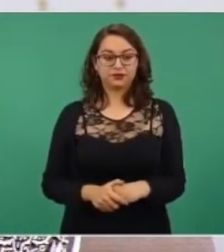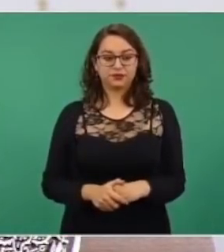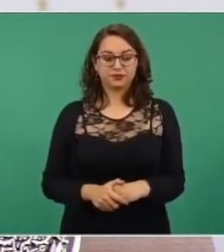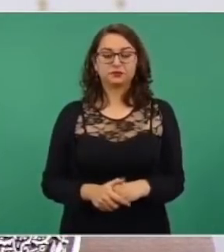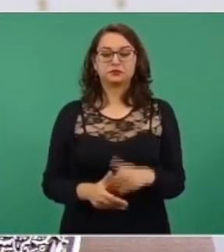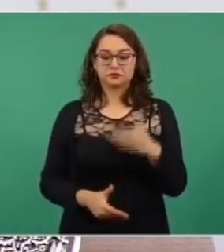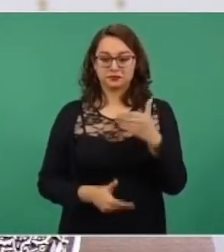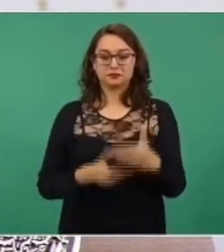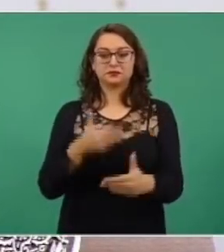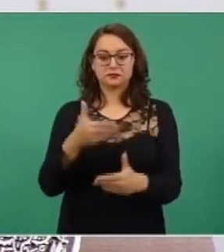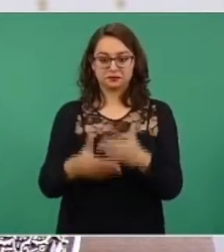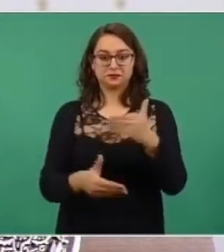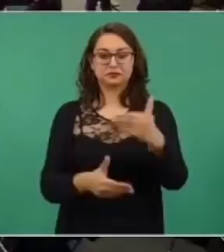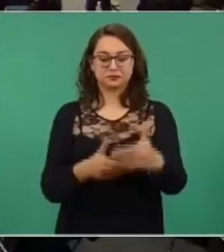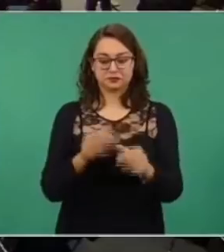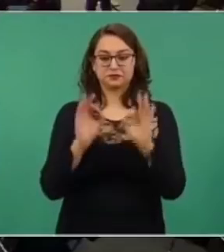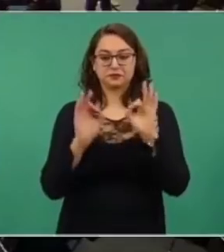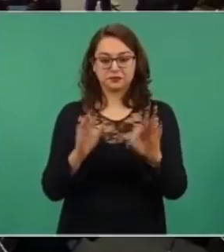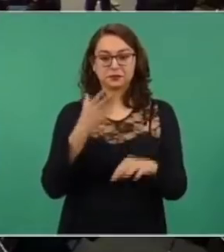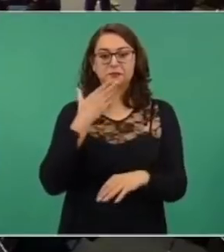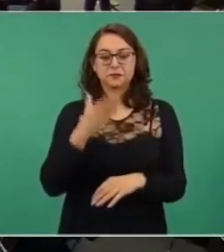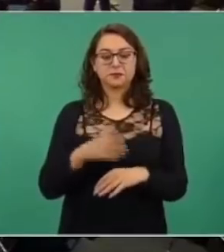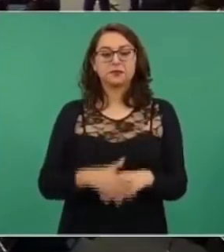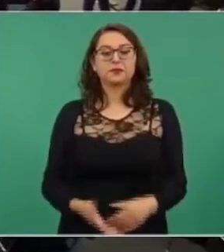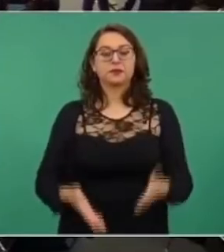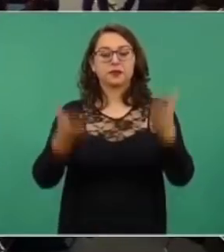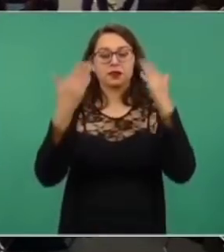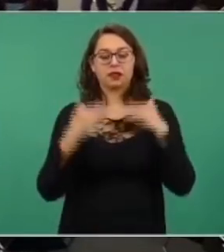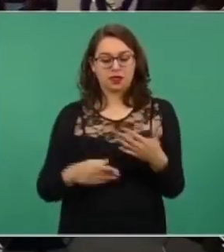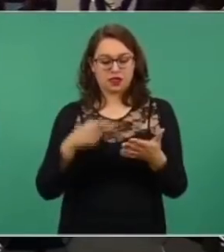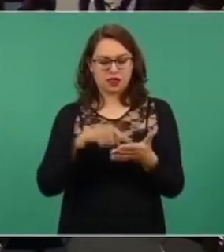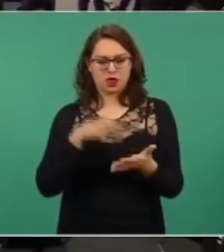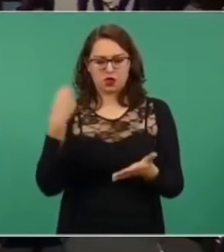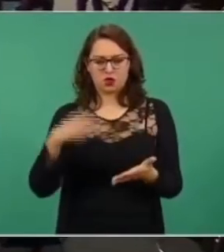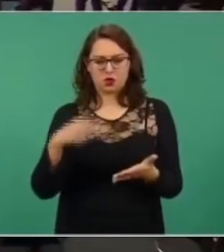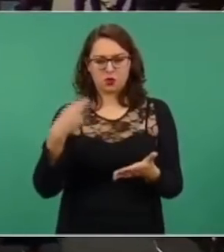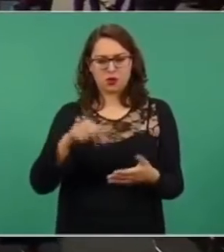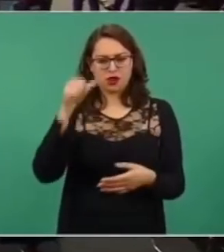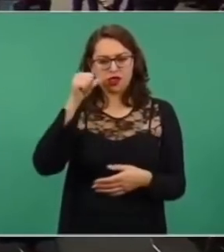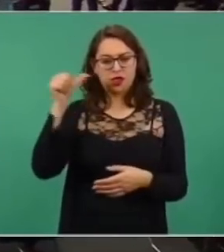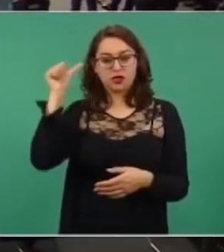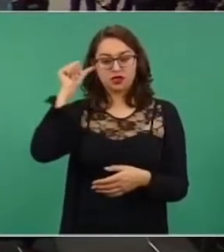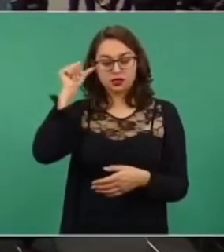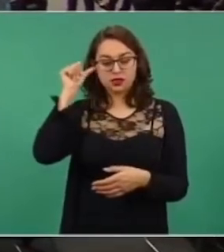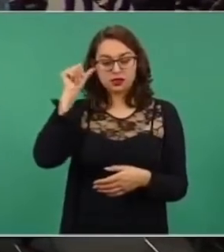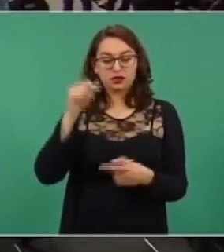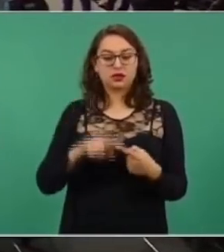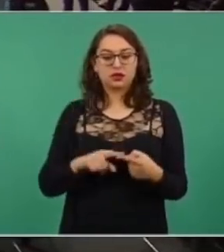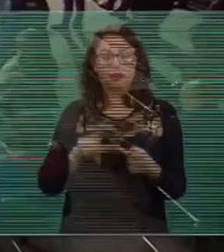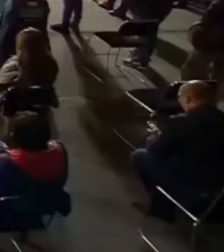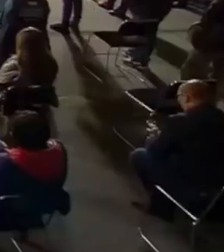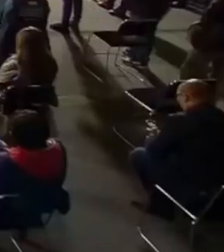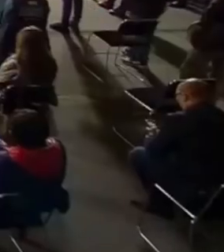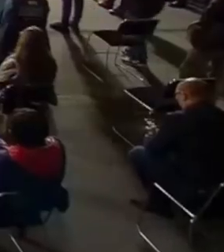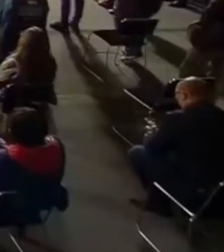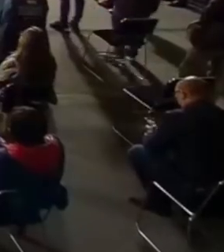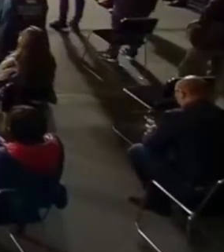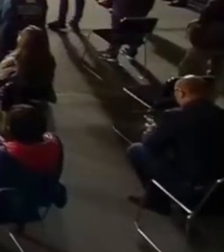vamos avanzando, vamos bien. Quedaron pendientes para preguntar Lourdes